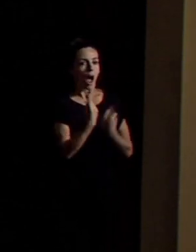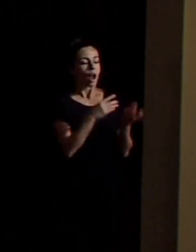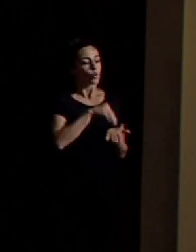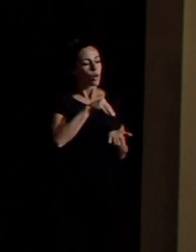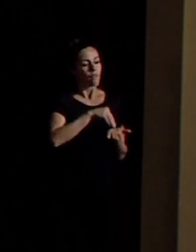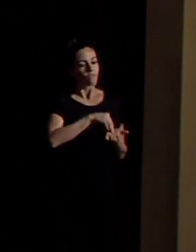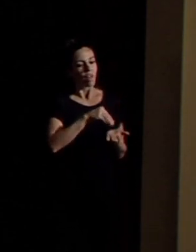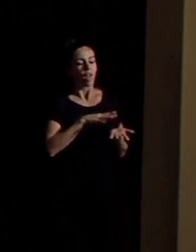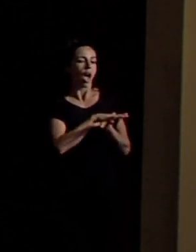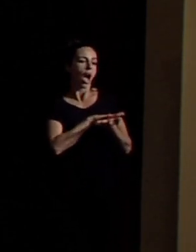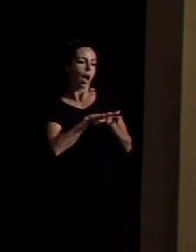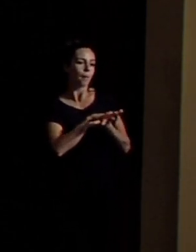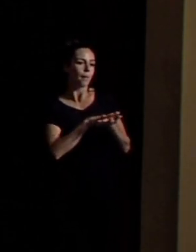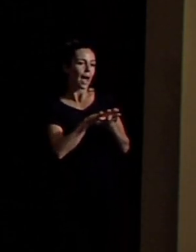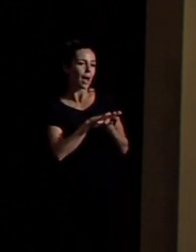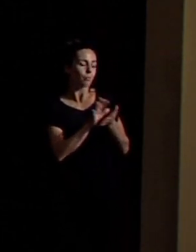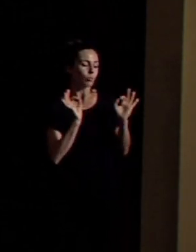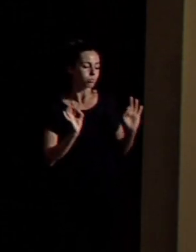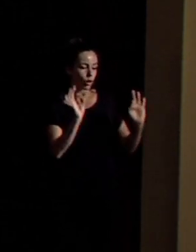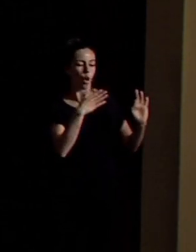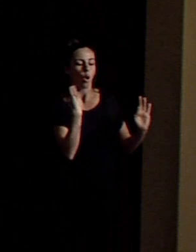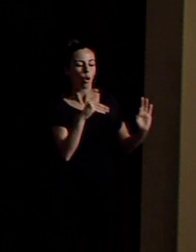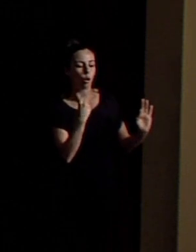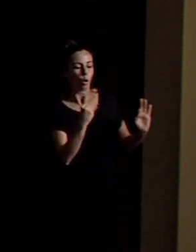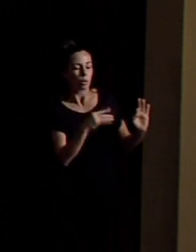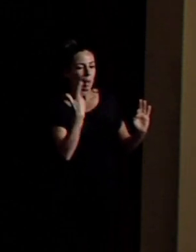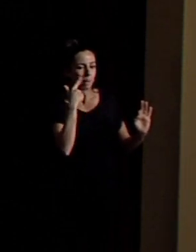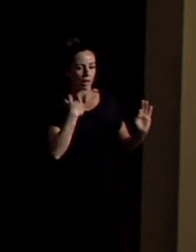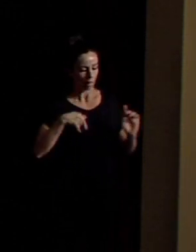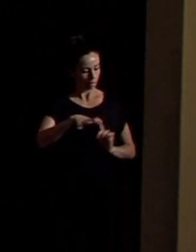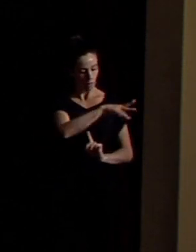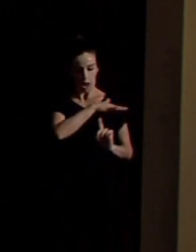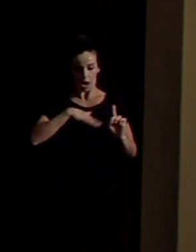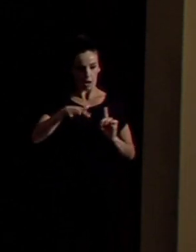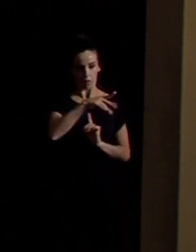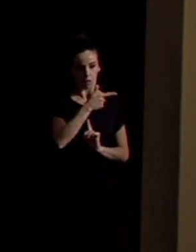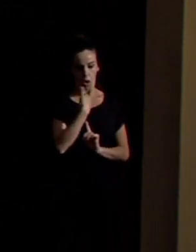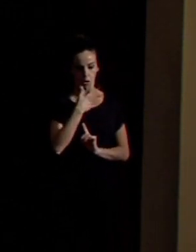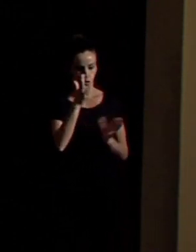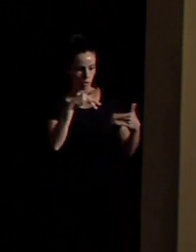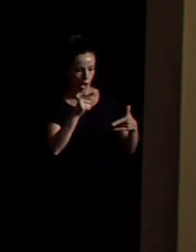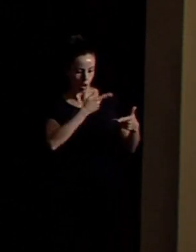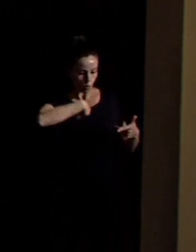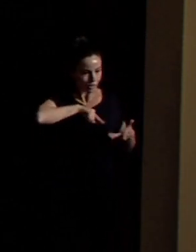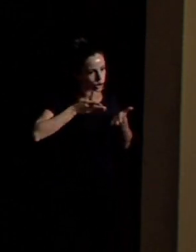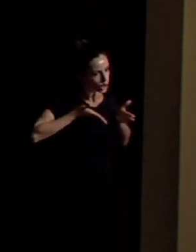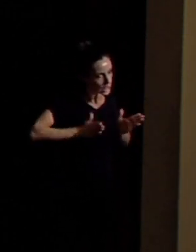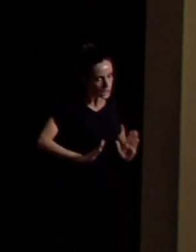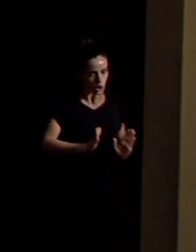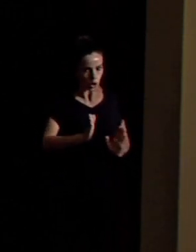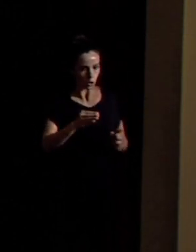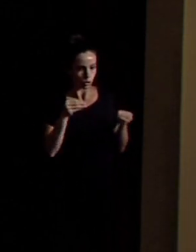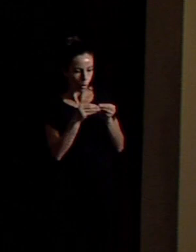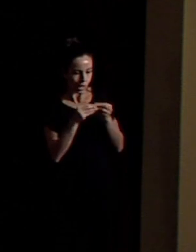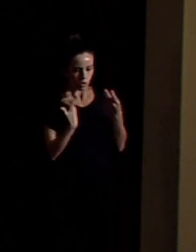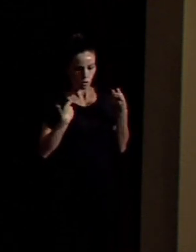jóvenes como si no fueran los que están a nuestro alrededor, a nuestro hijo, a nuestro sobrino, a